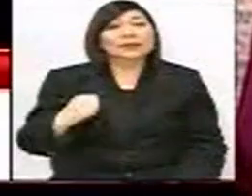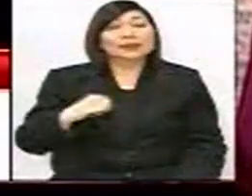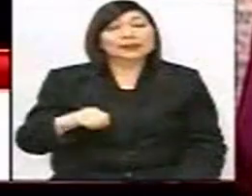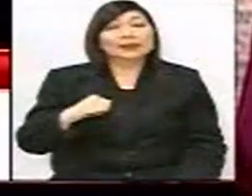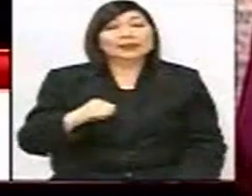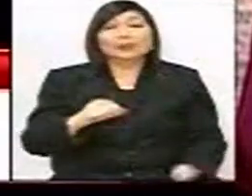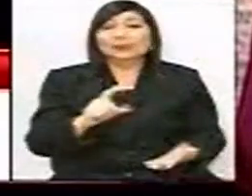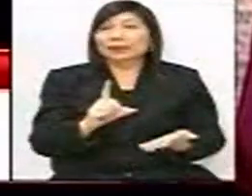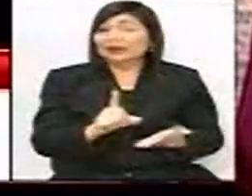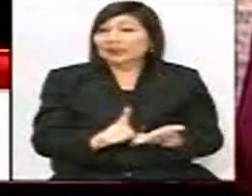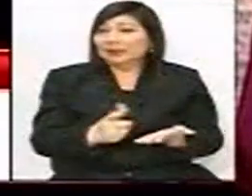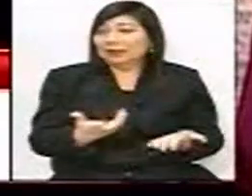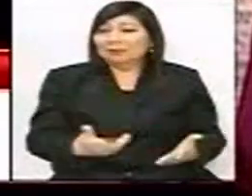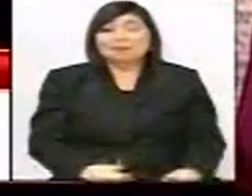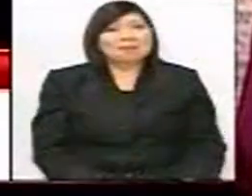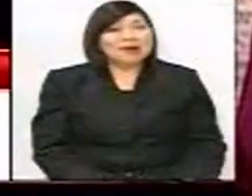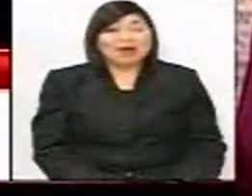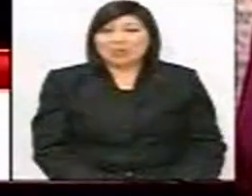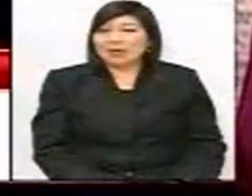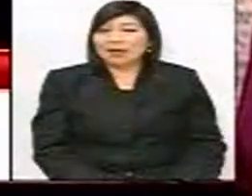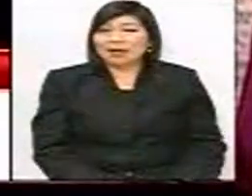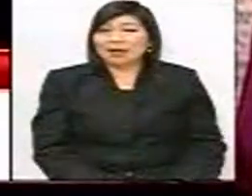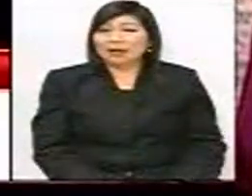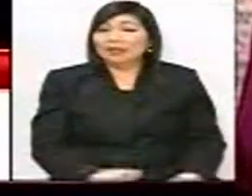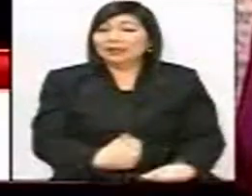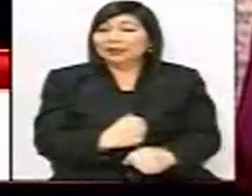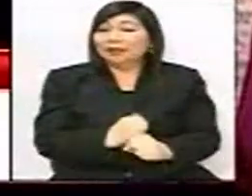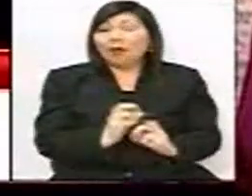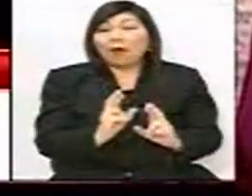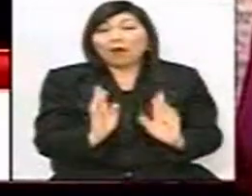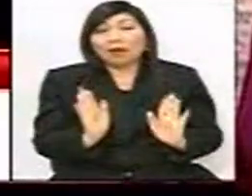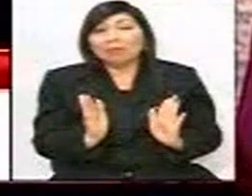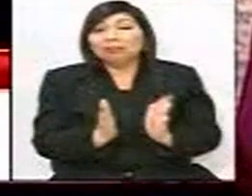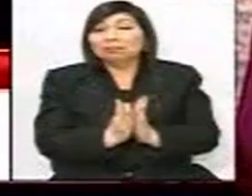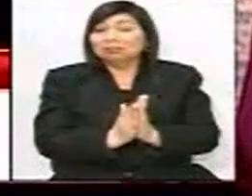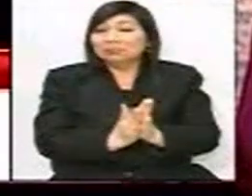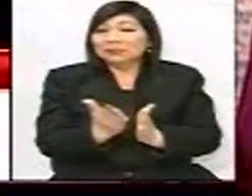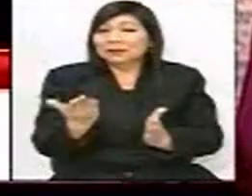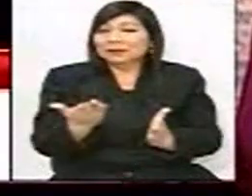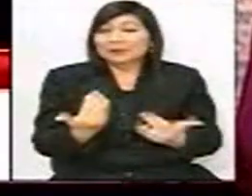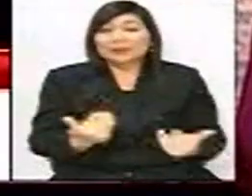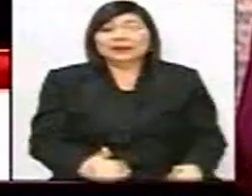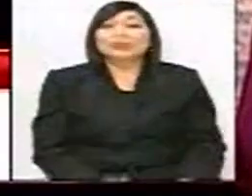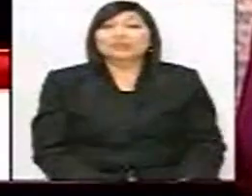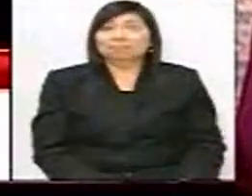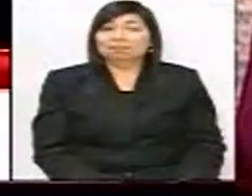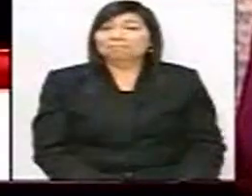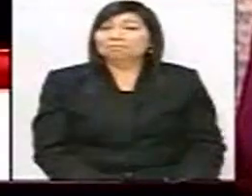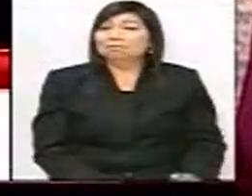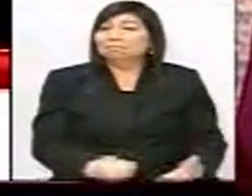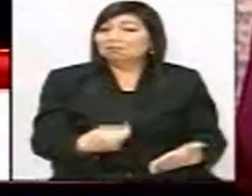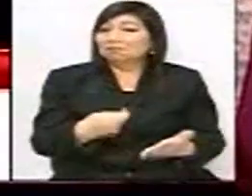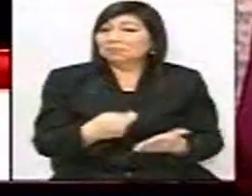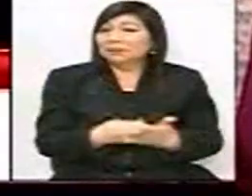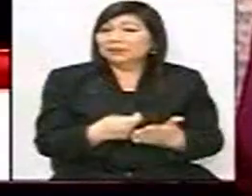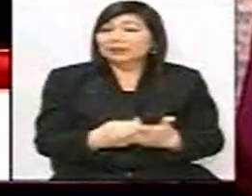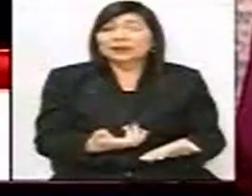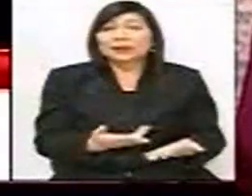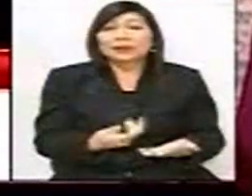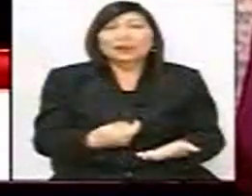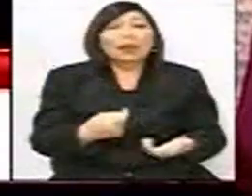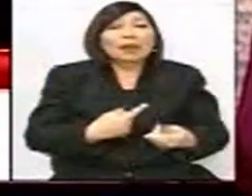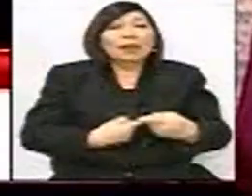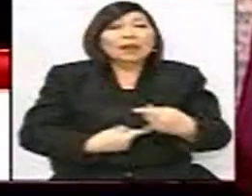de la Municipalidad de Lima, que ojalá se haga, en vez de estar esperando digamos, los arbitrajes, la